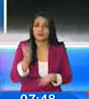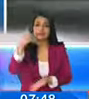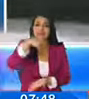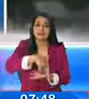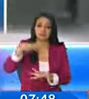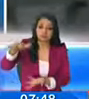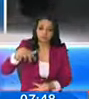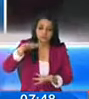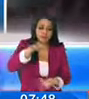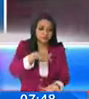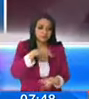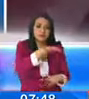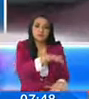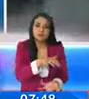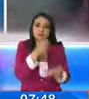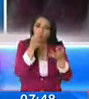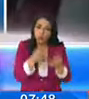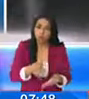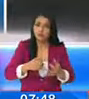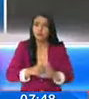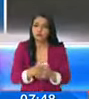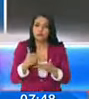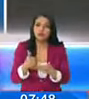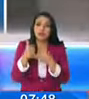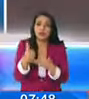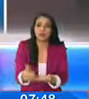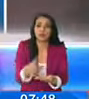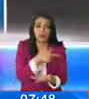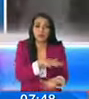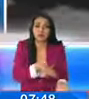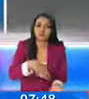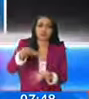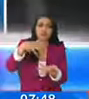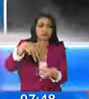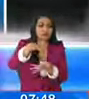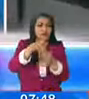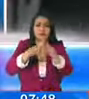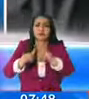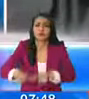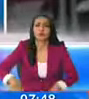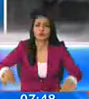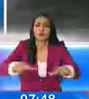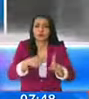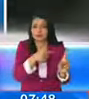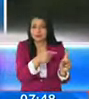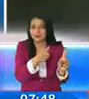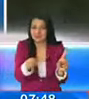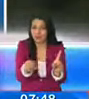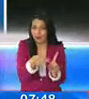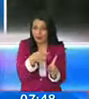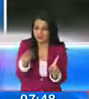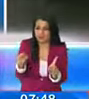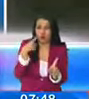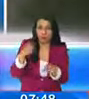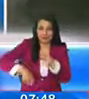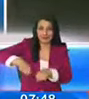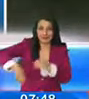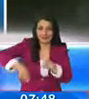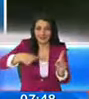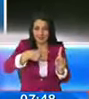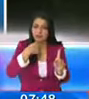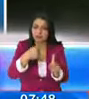acopio y lo estamos usando precisamente para que de aquí salga a diferentes lugares, como lo acaba de decir el muchacho, diferentes